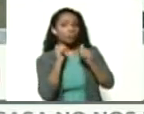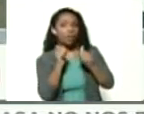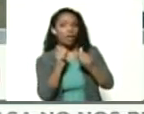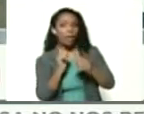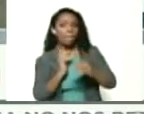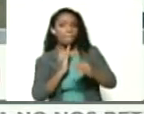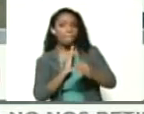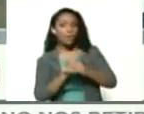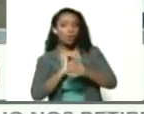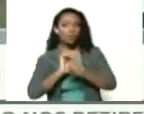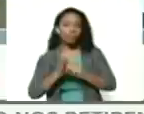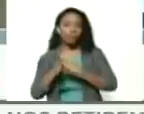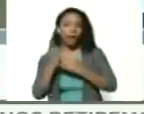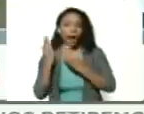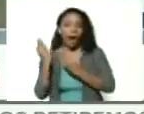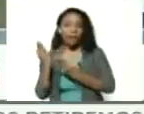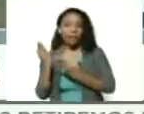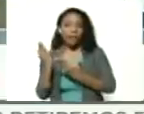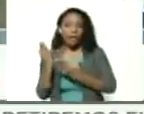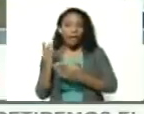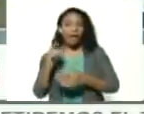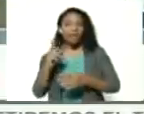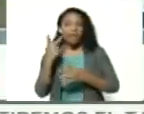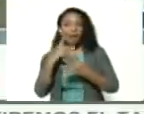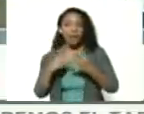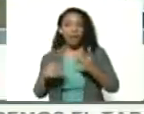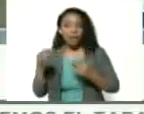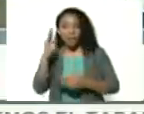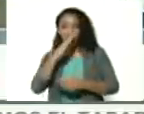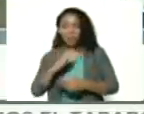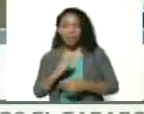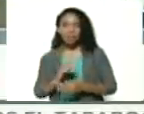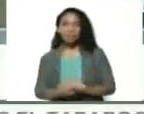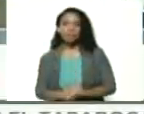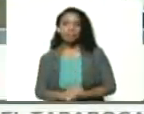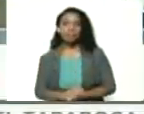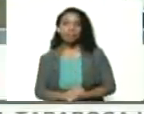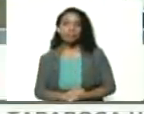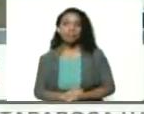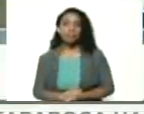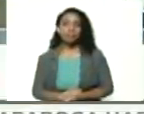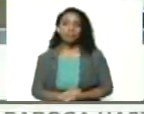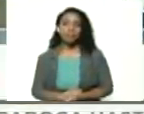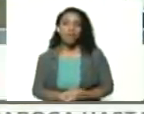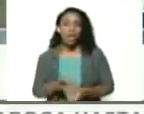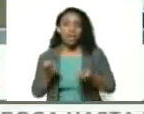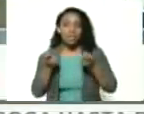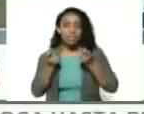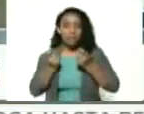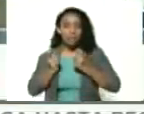el coronavirus este Bolsonaro, la variante Bolsonaro.